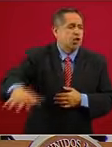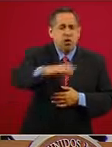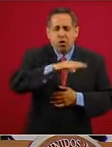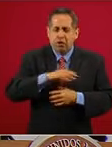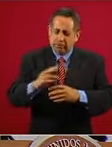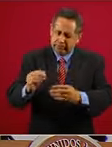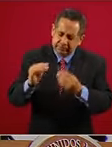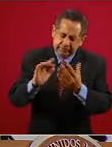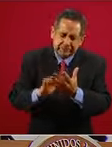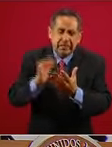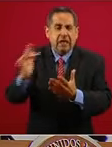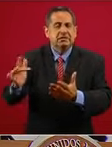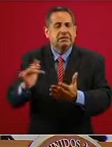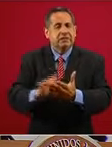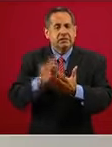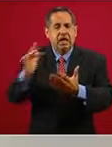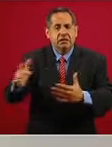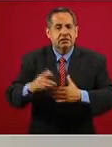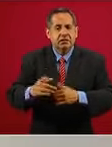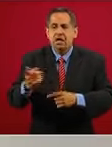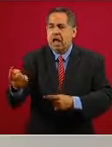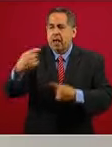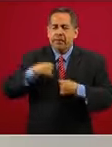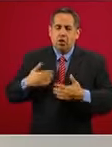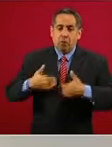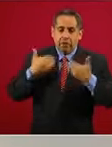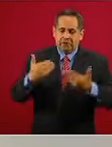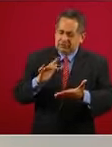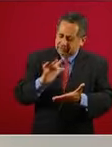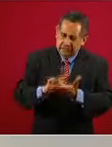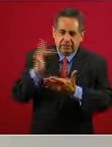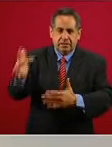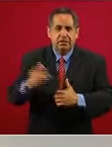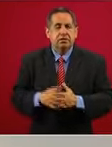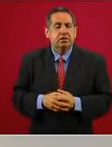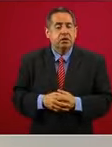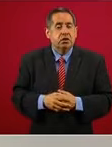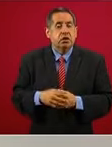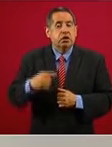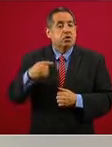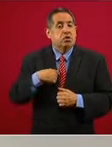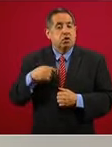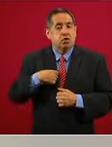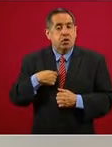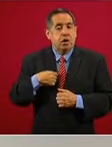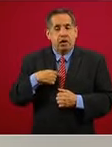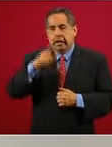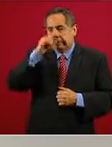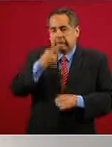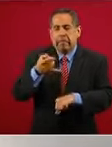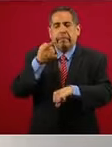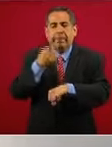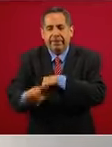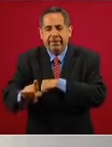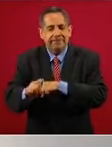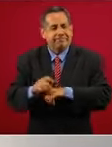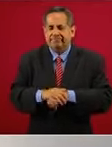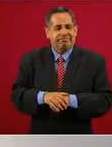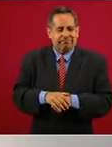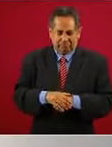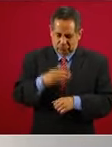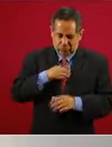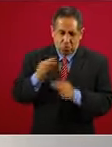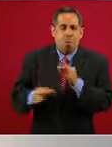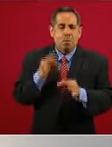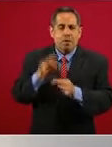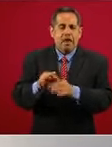y a todos por la confianza. No le fallaré al pueblo de